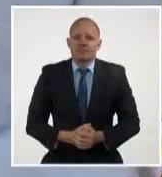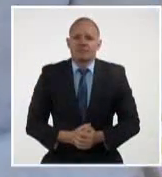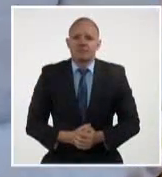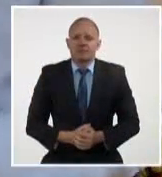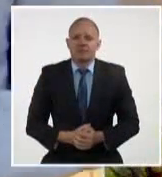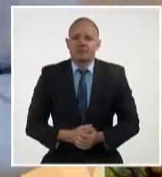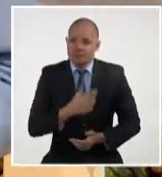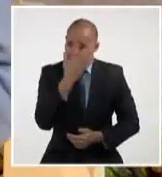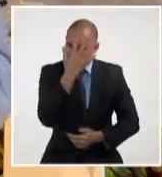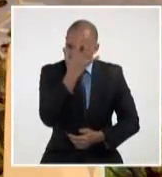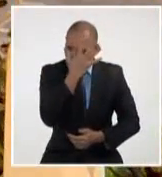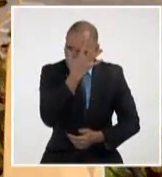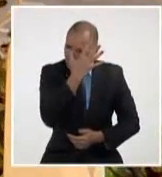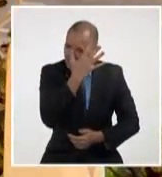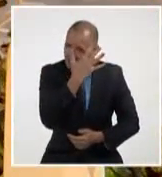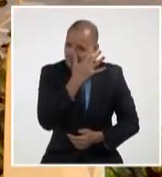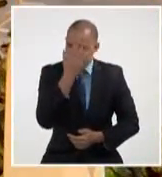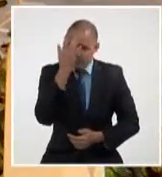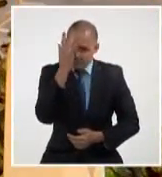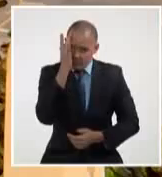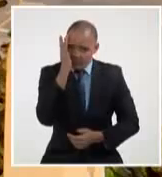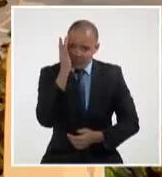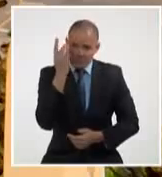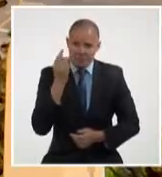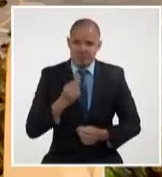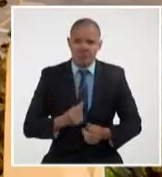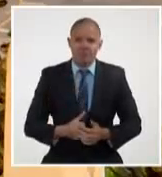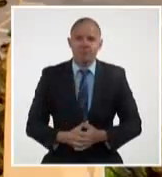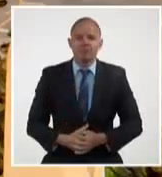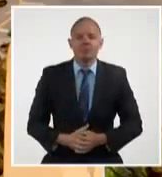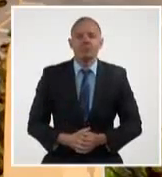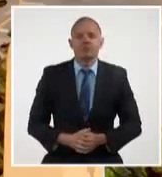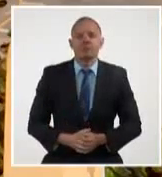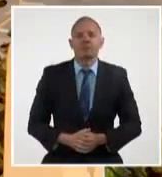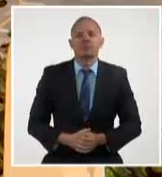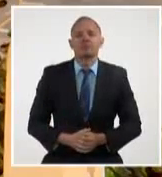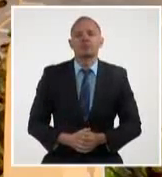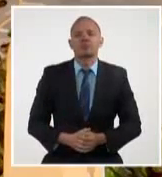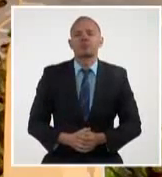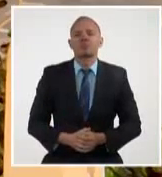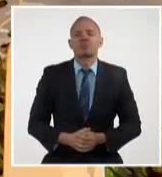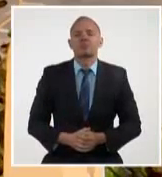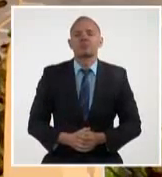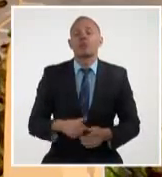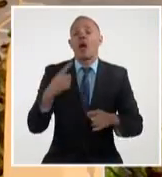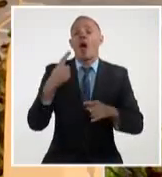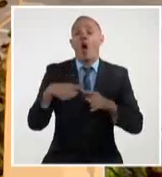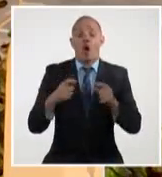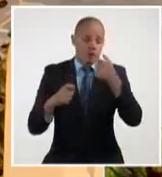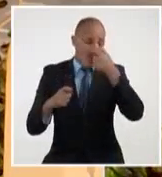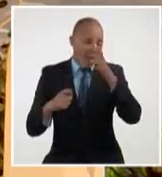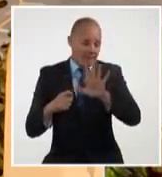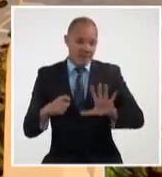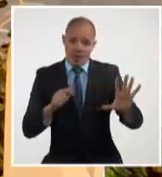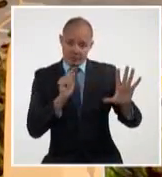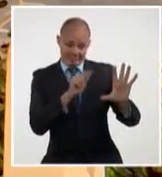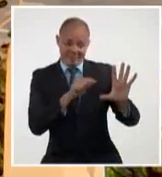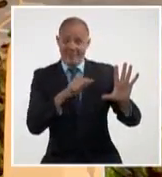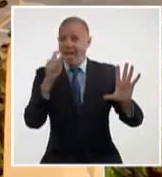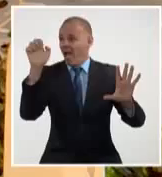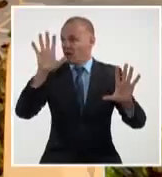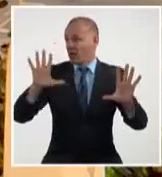Como observamos, la crisis irregular a través del Mediterráneo, desde las costas africanas hasta las